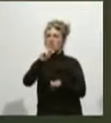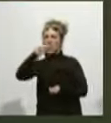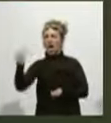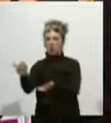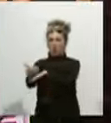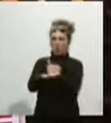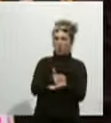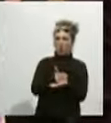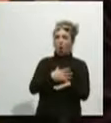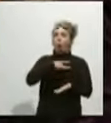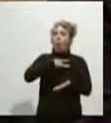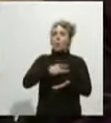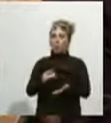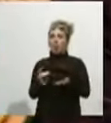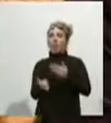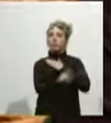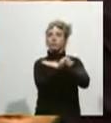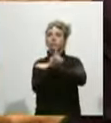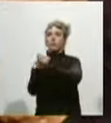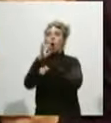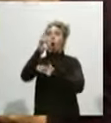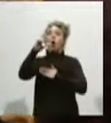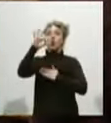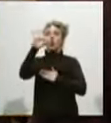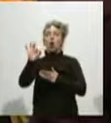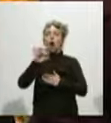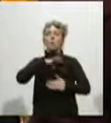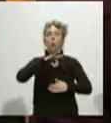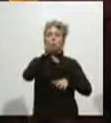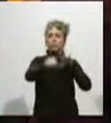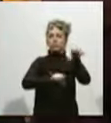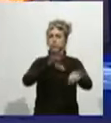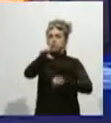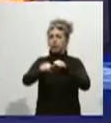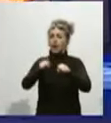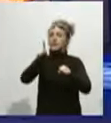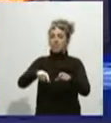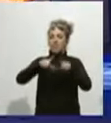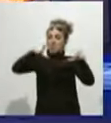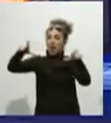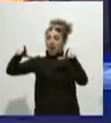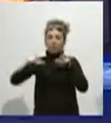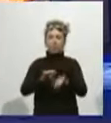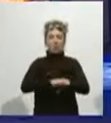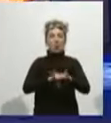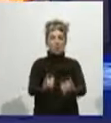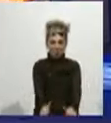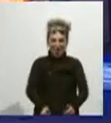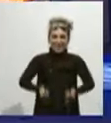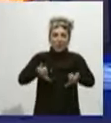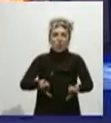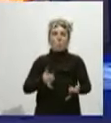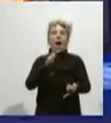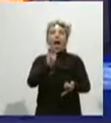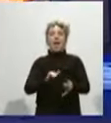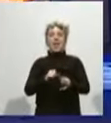podemos comprarla al lado del muelle de Órsola, donde se tienden las areas. Las plataformas de los drag queens las encontramos desde Playa Banca, llegando